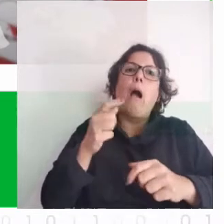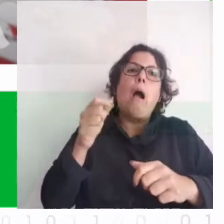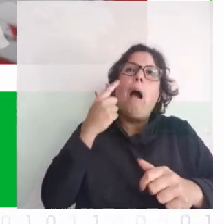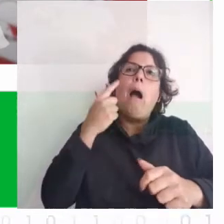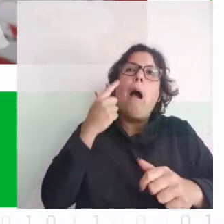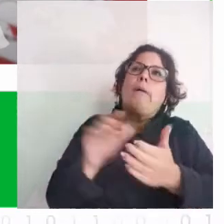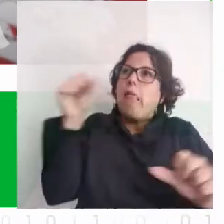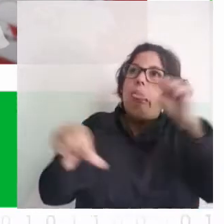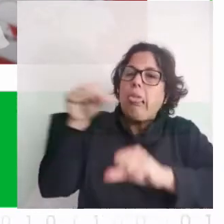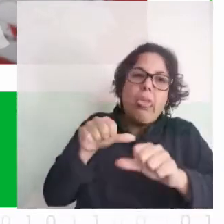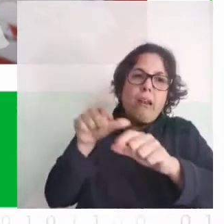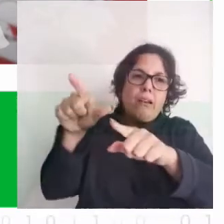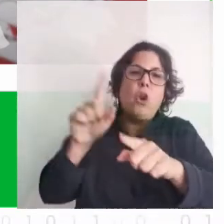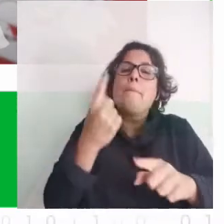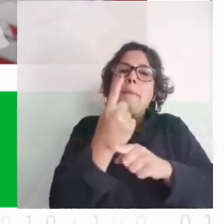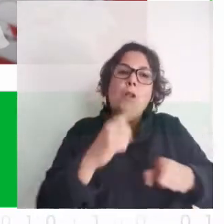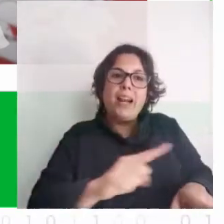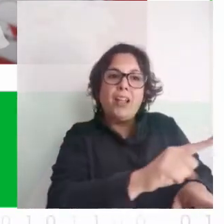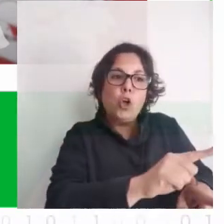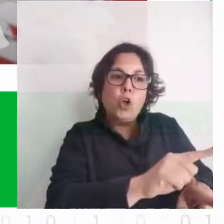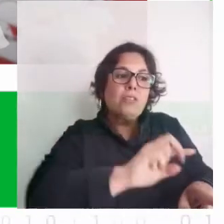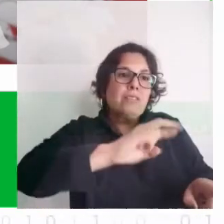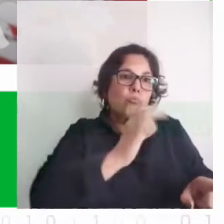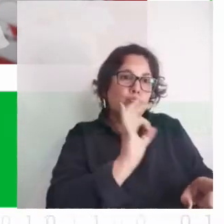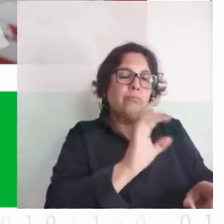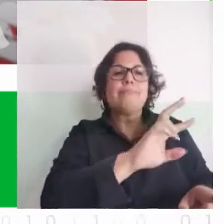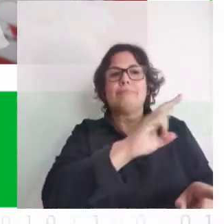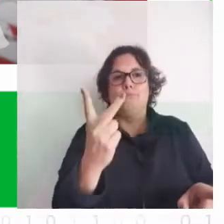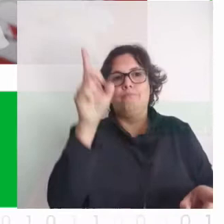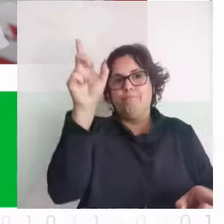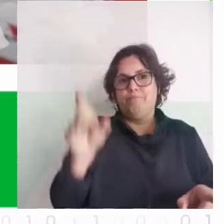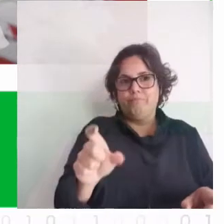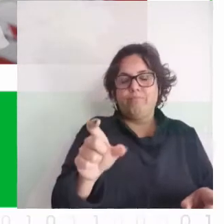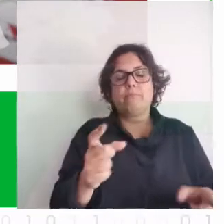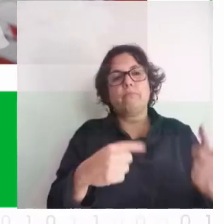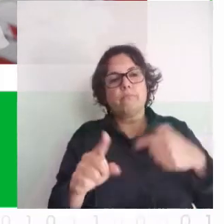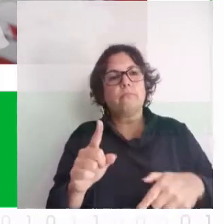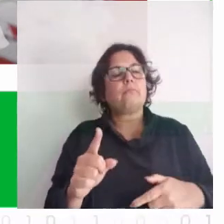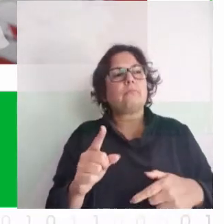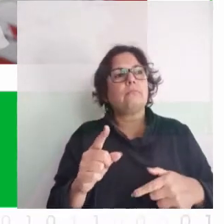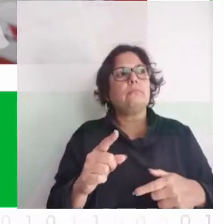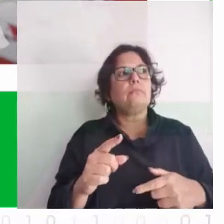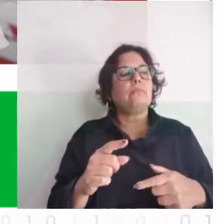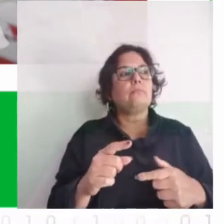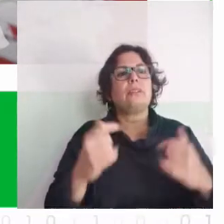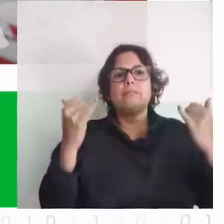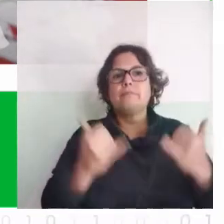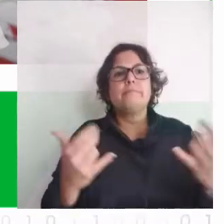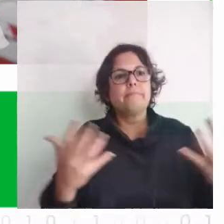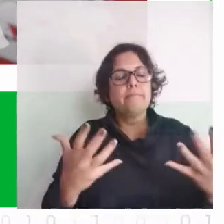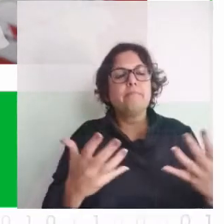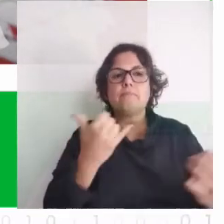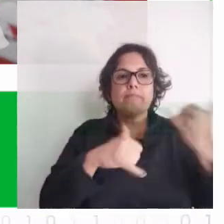el ratón el que es el conejillo de Indias, y de ahí se puede hacer. Entonces, tenemos ahora bases de datos